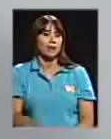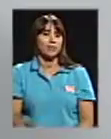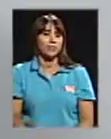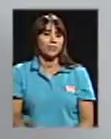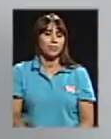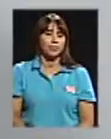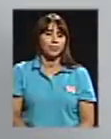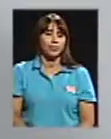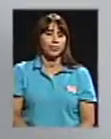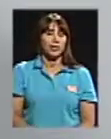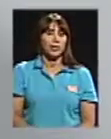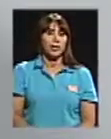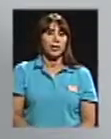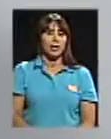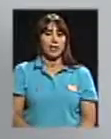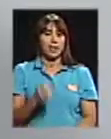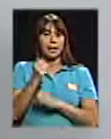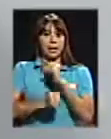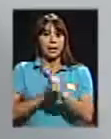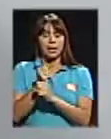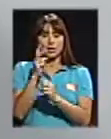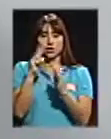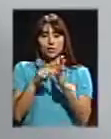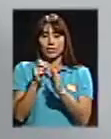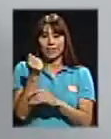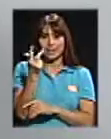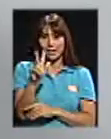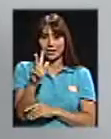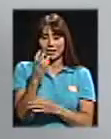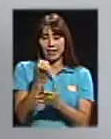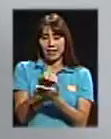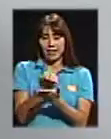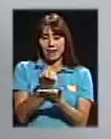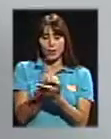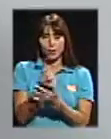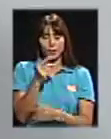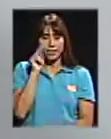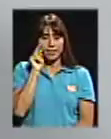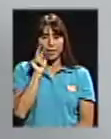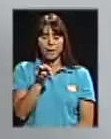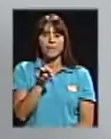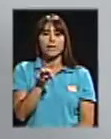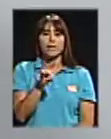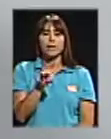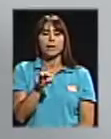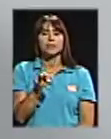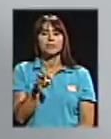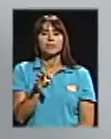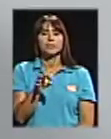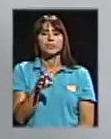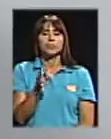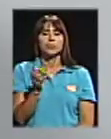La economía en el 2013 la vemos